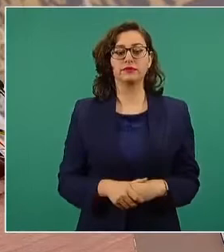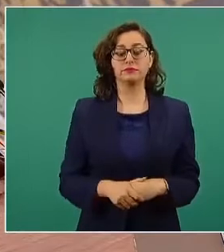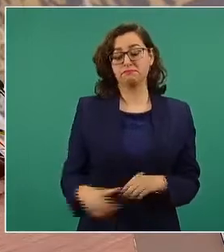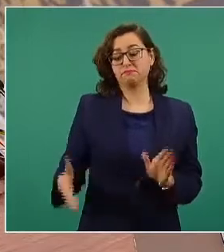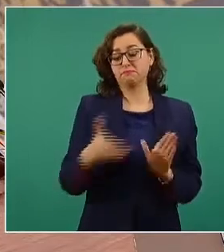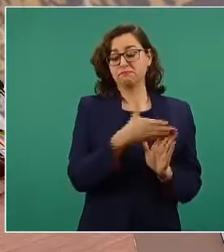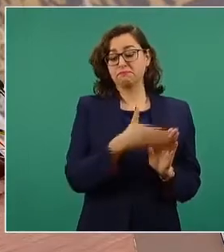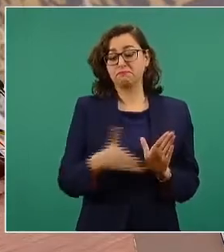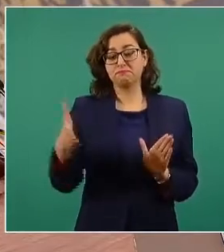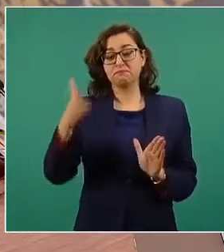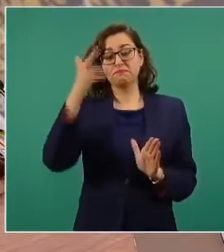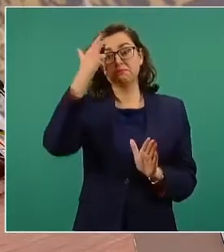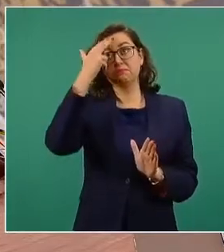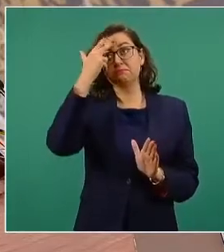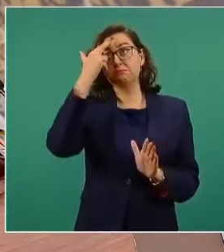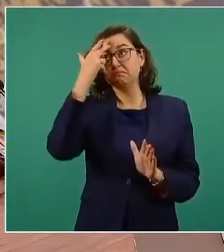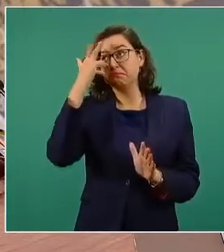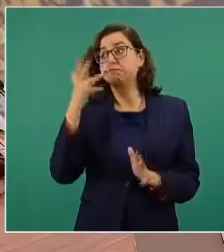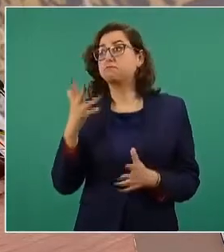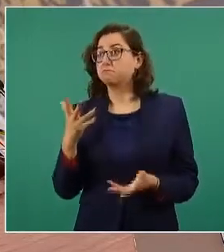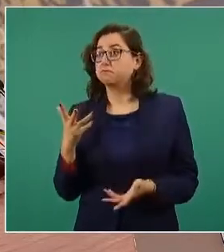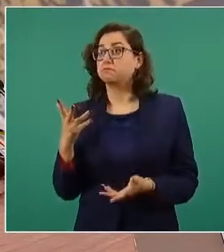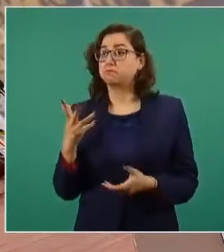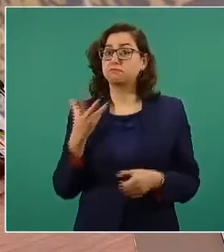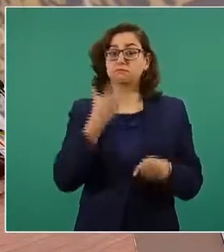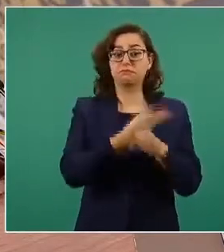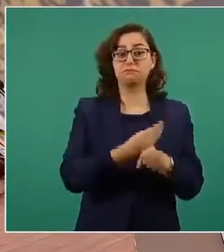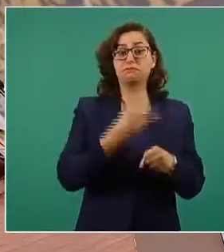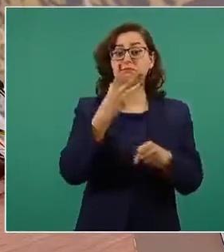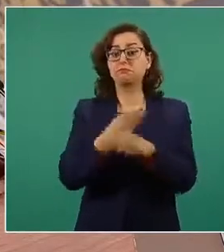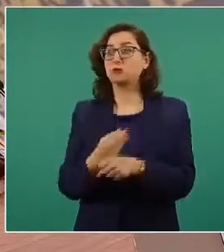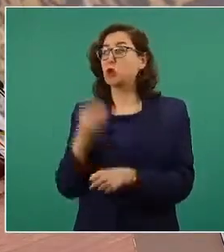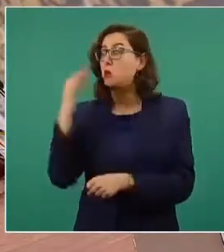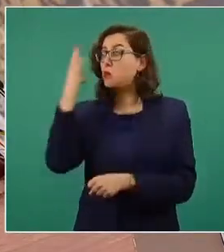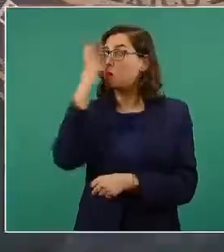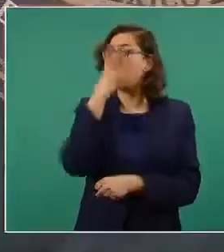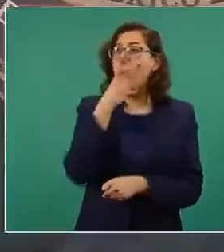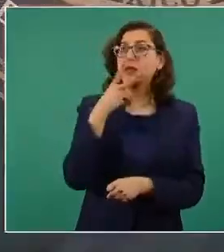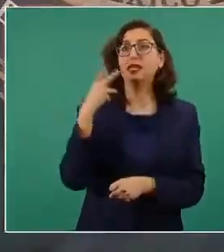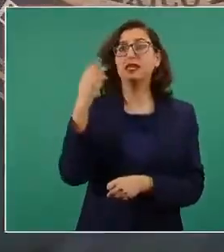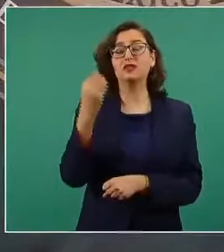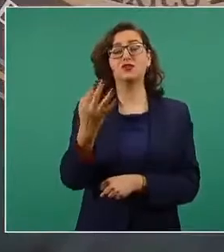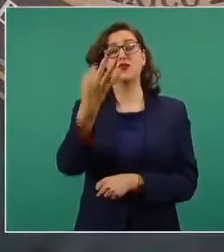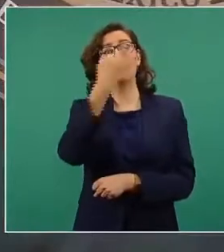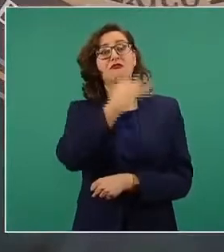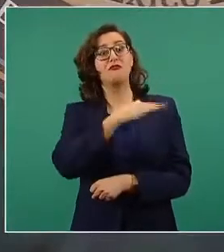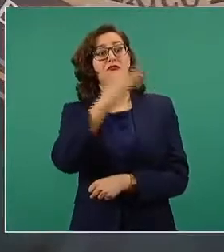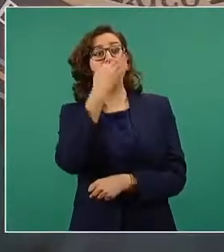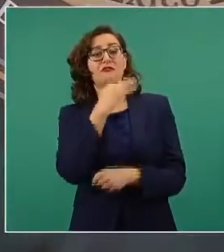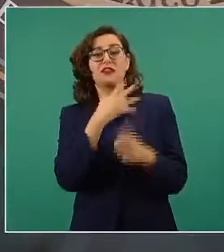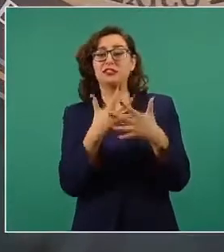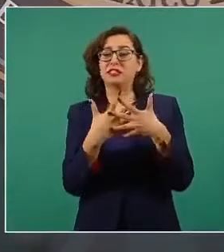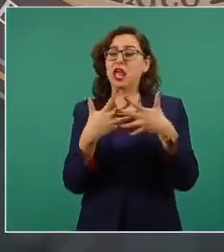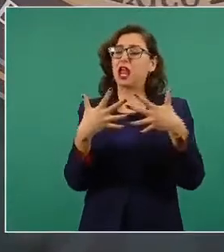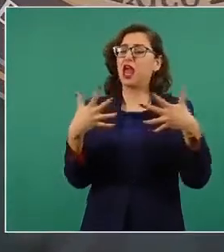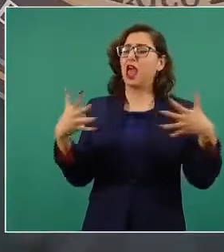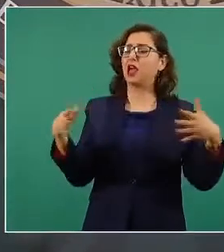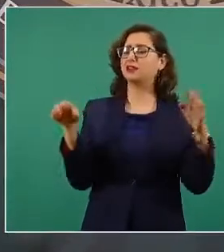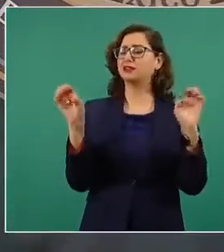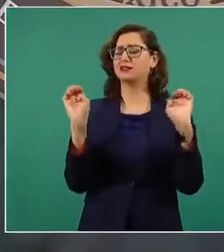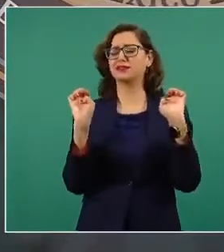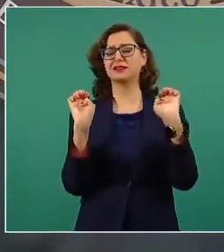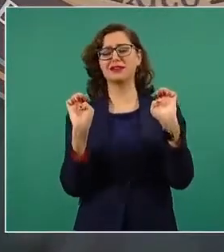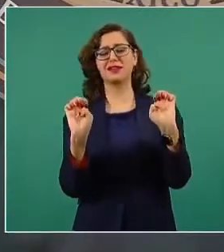de México se embelleció, fueron suntuosas las fiestas de la clase